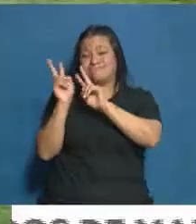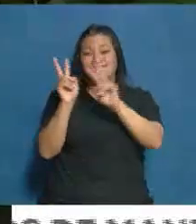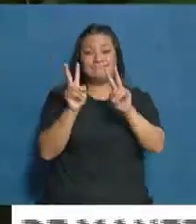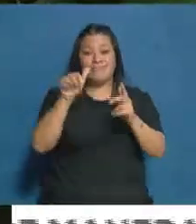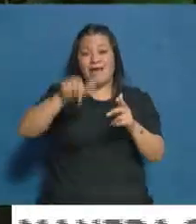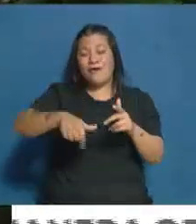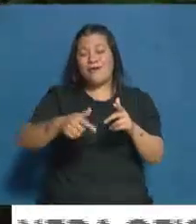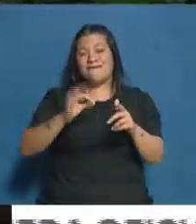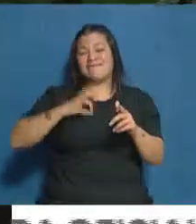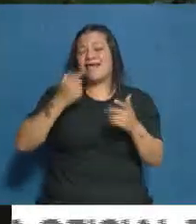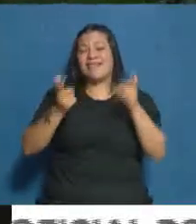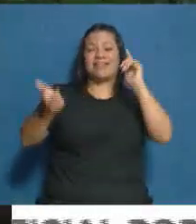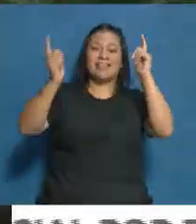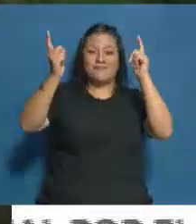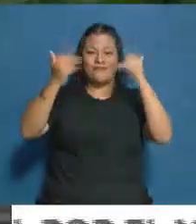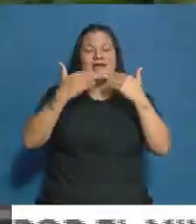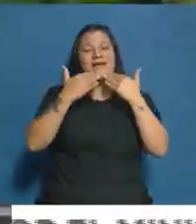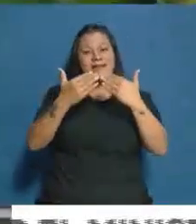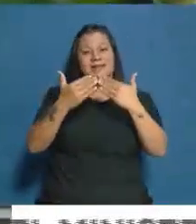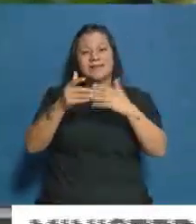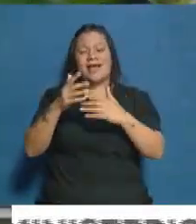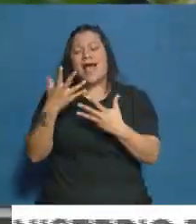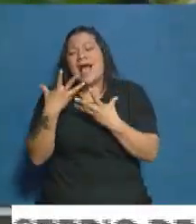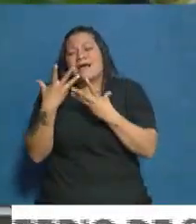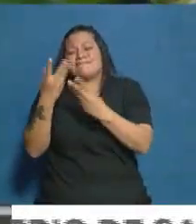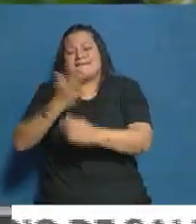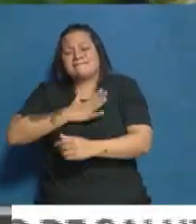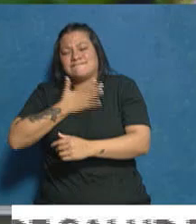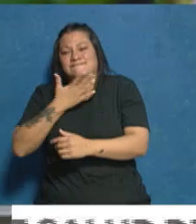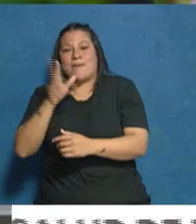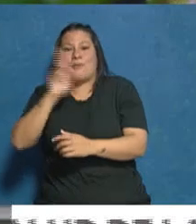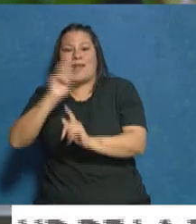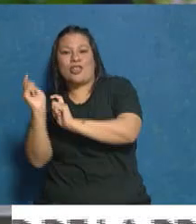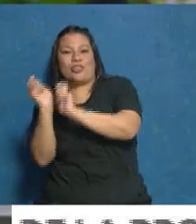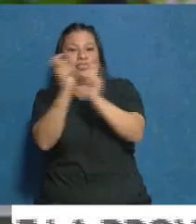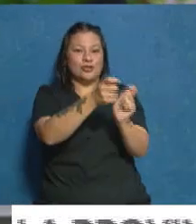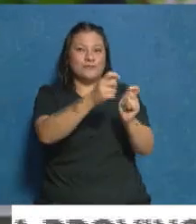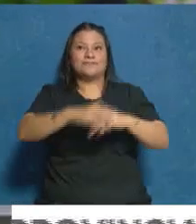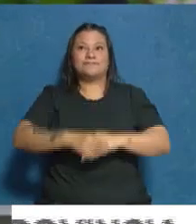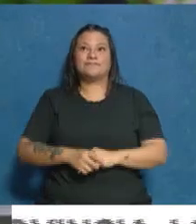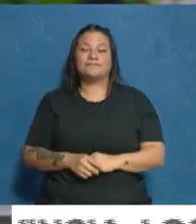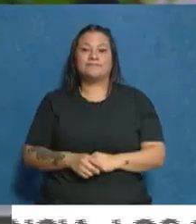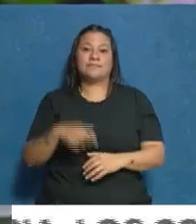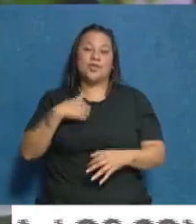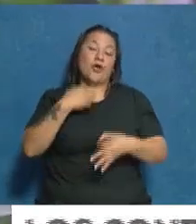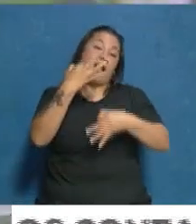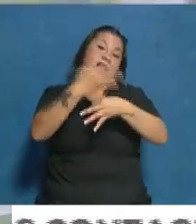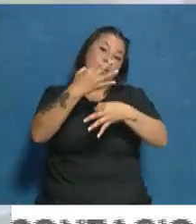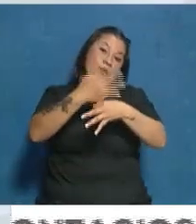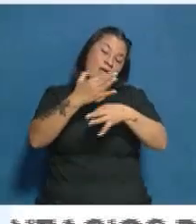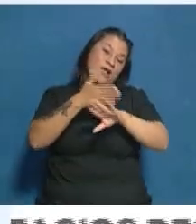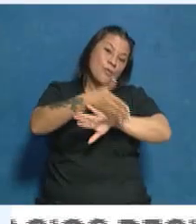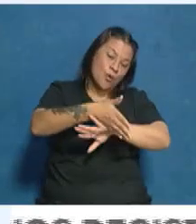ahora disfruta de la vida gracias a la generosidad de su donante. Voy a la escuela